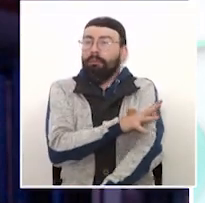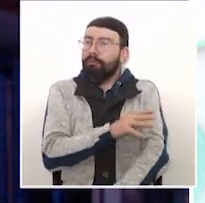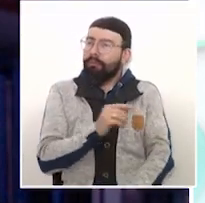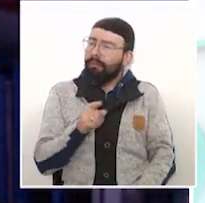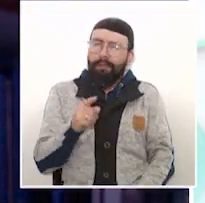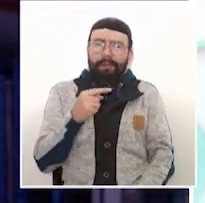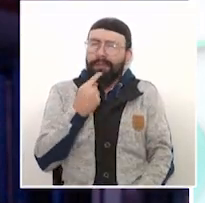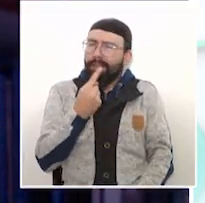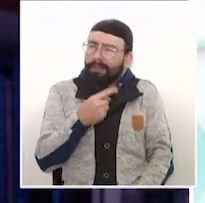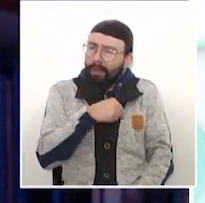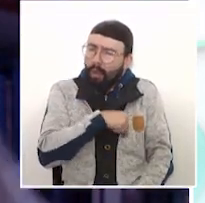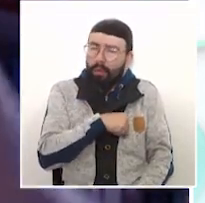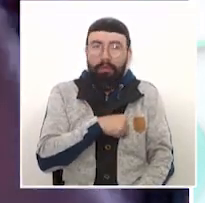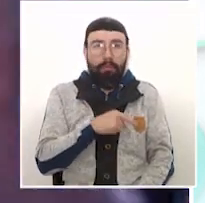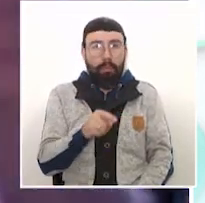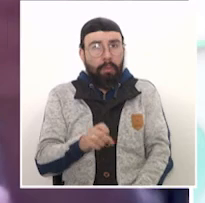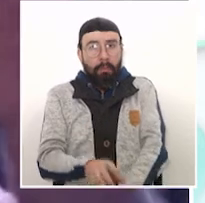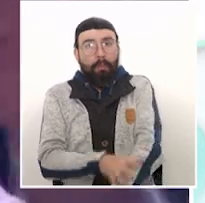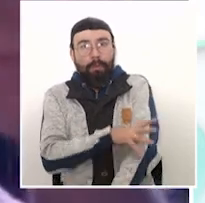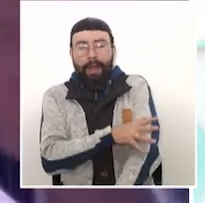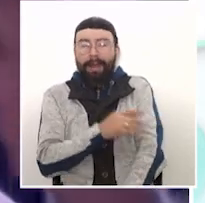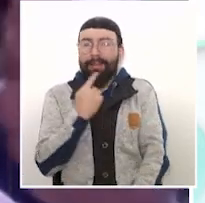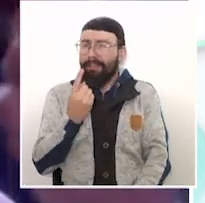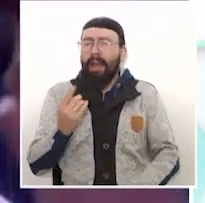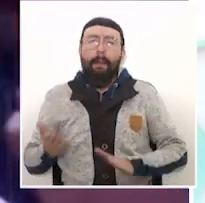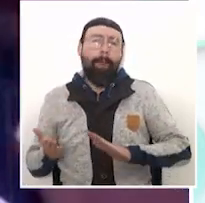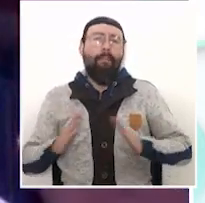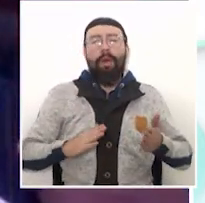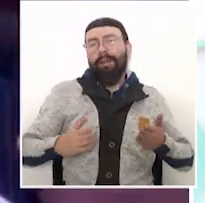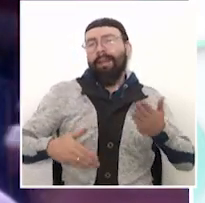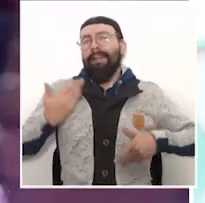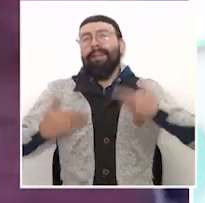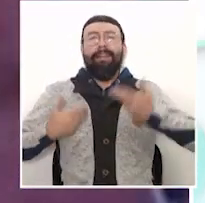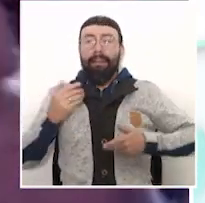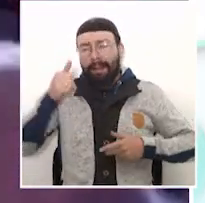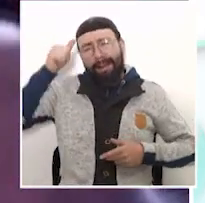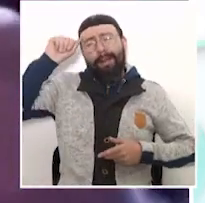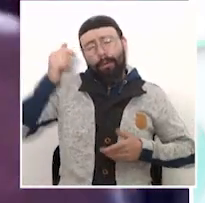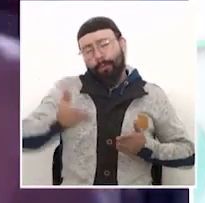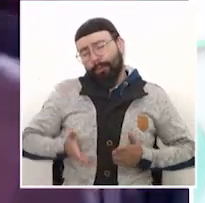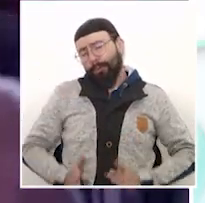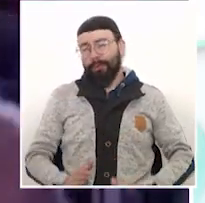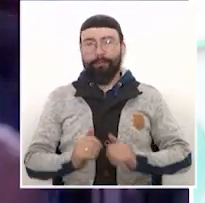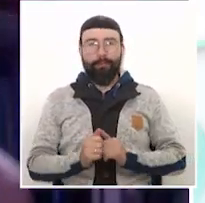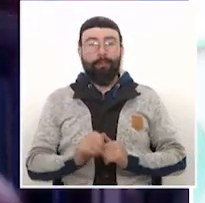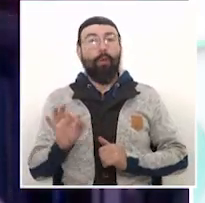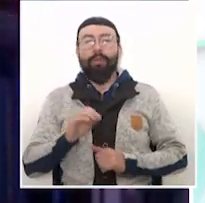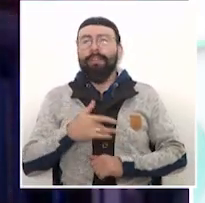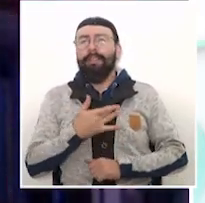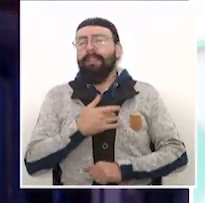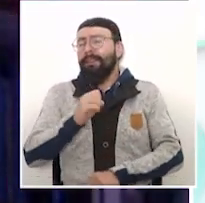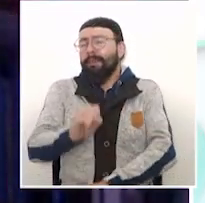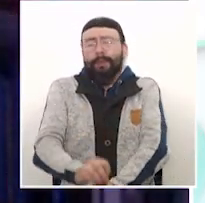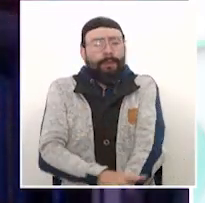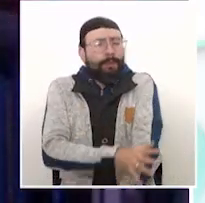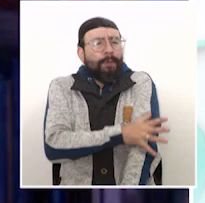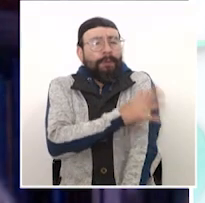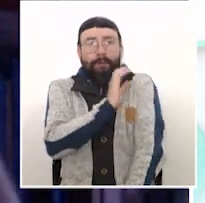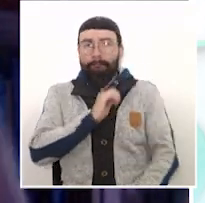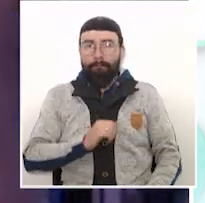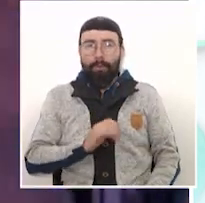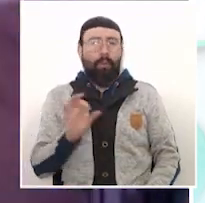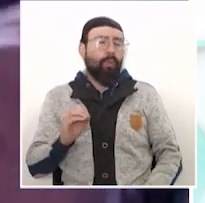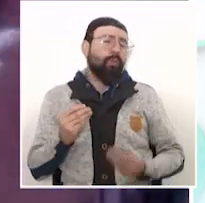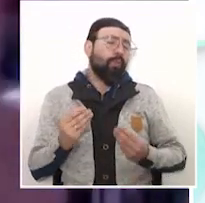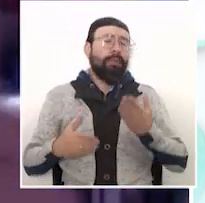corazón. Te mueves a la alegría, recordando el nacimiento de tu bebé, sientes euforia, puedes llorar, pero de alegría,